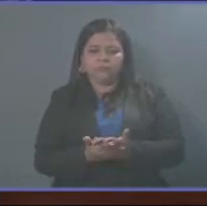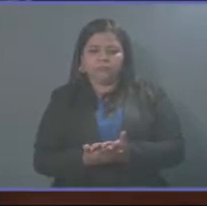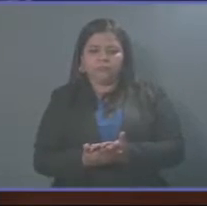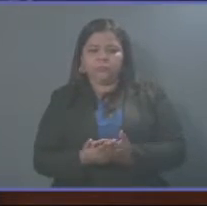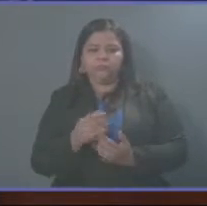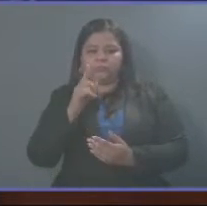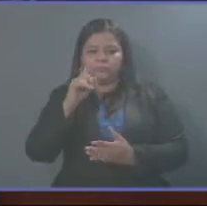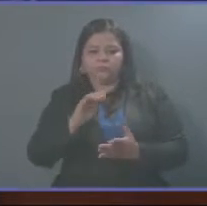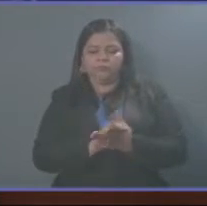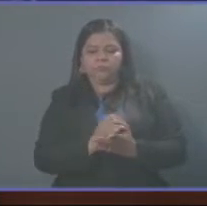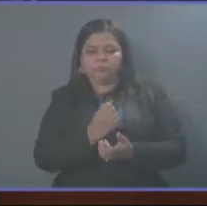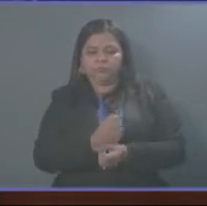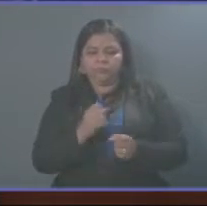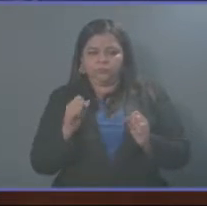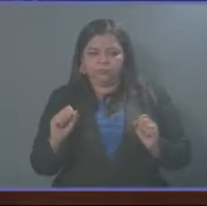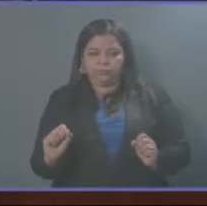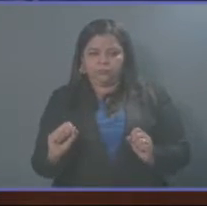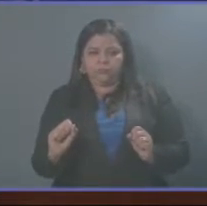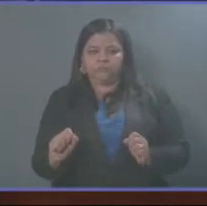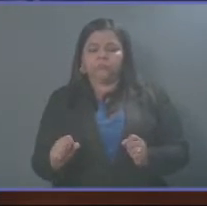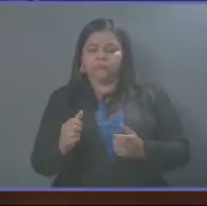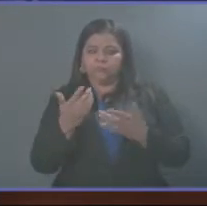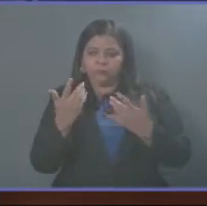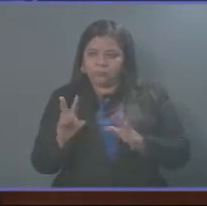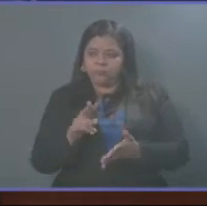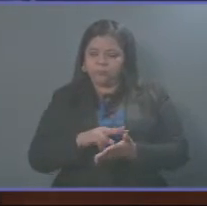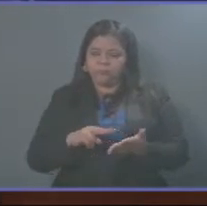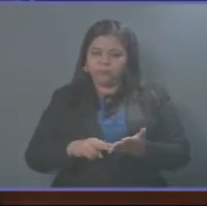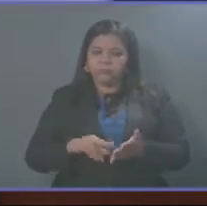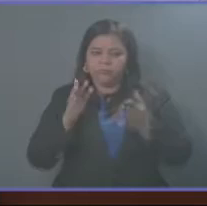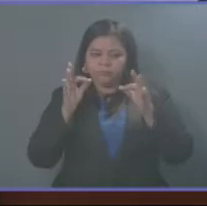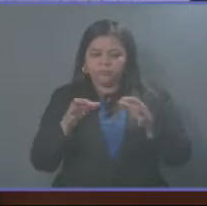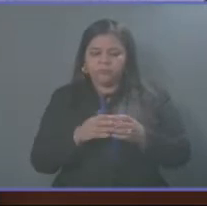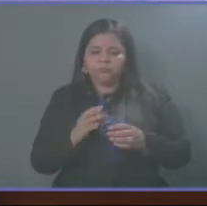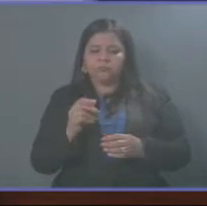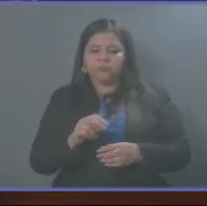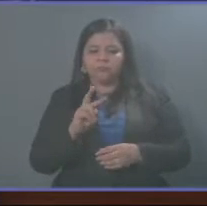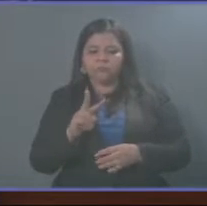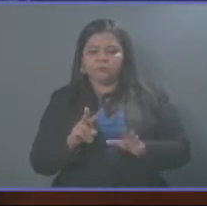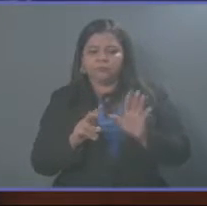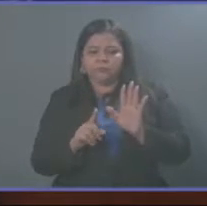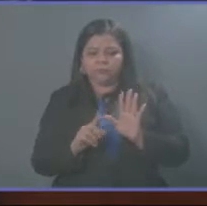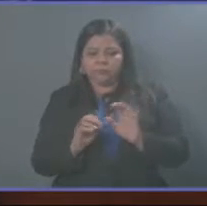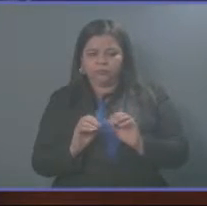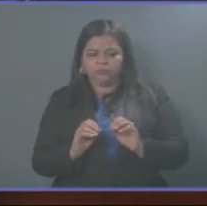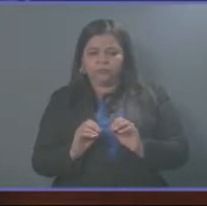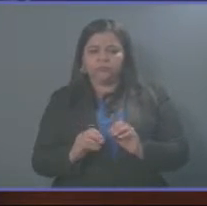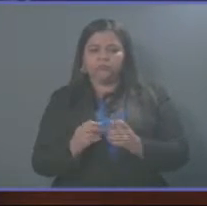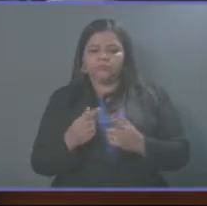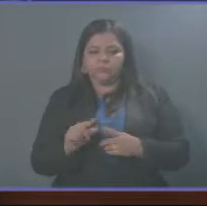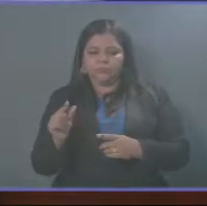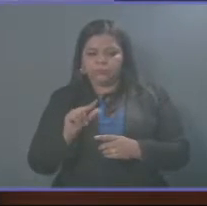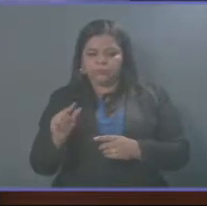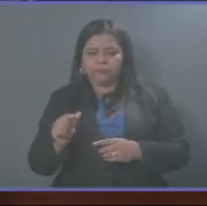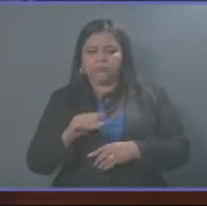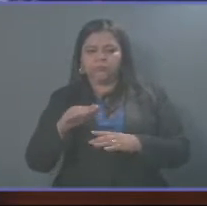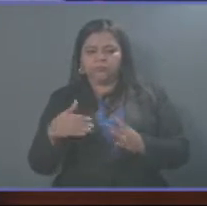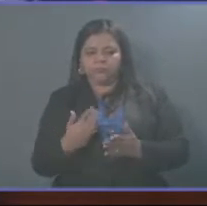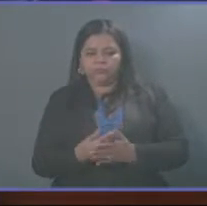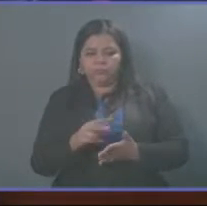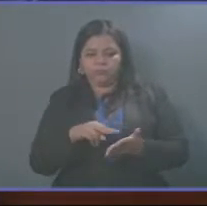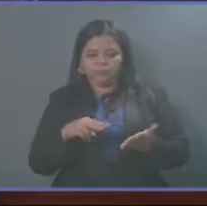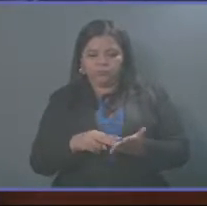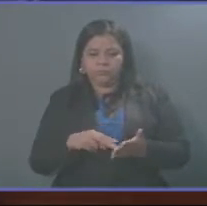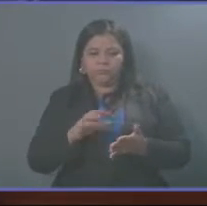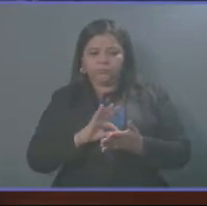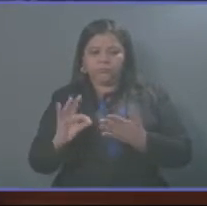Dios, Unión, Libertad, leído el dictamen número 270 y con la autorización de no lectura de